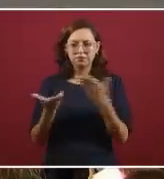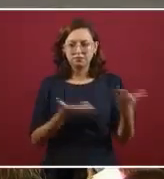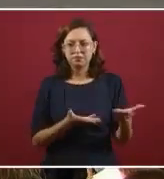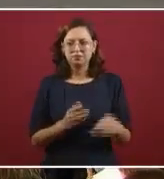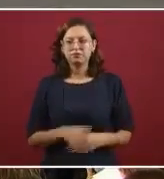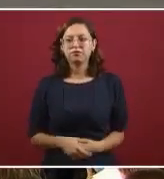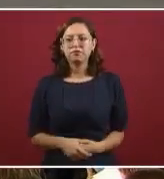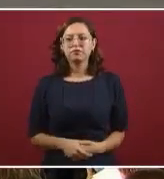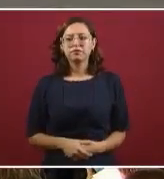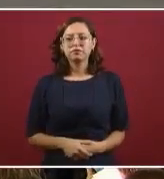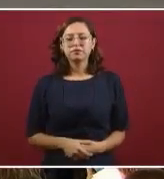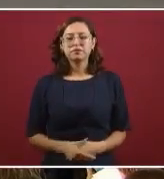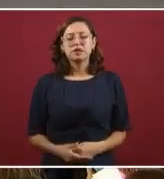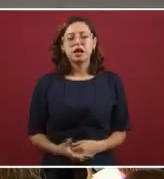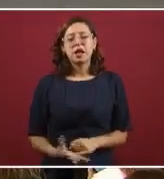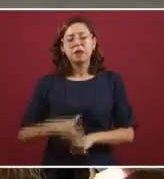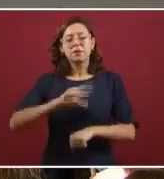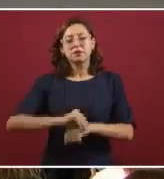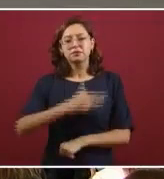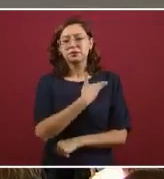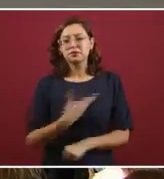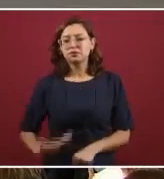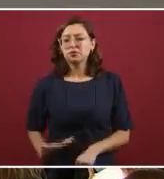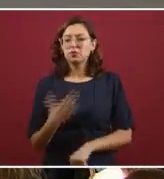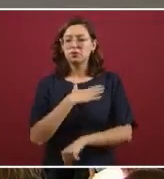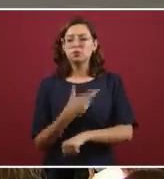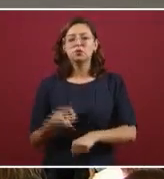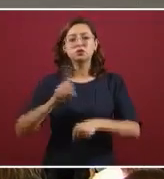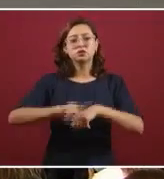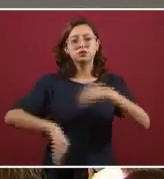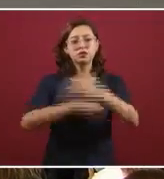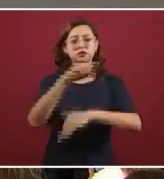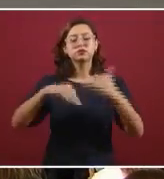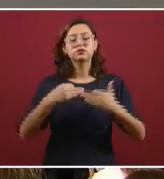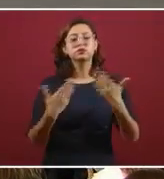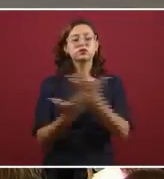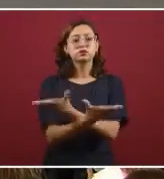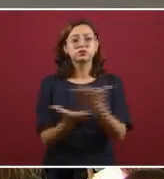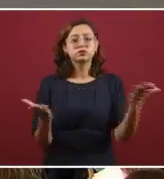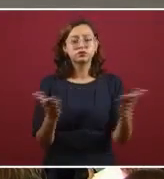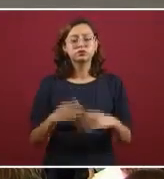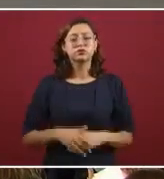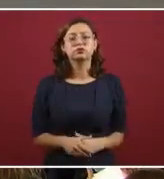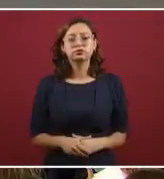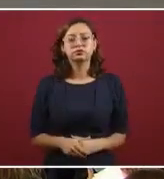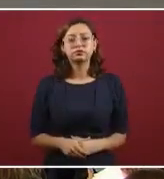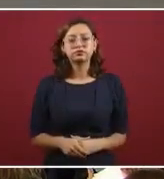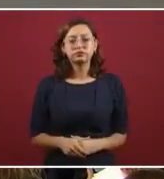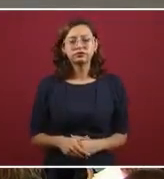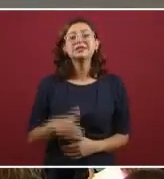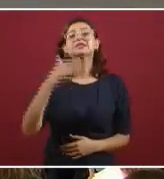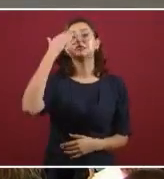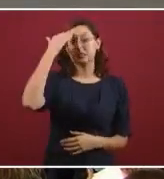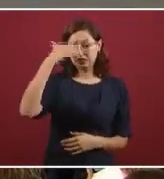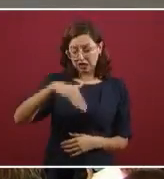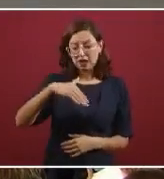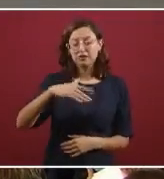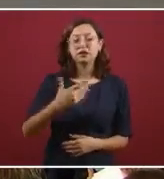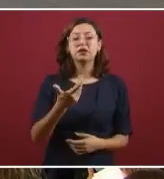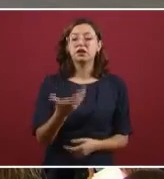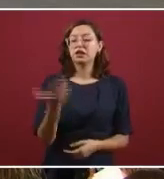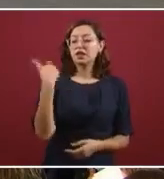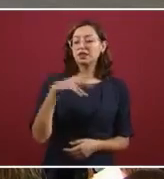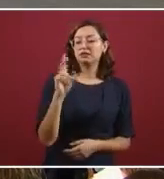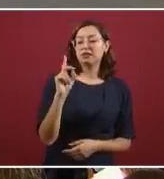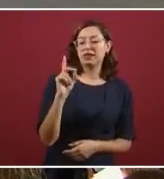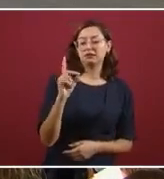Con su autorización, señor presidente, muy buenos días tengan todas y todos ustedes. Como ya es del dominio público, el pasado 30